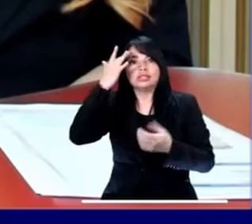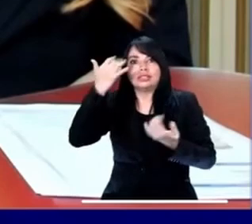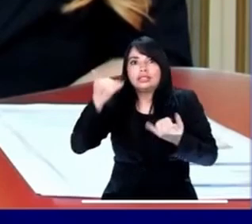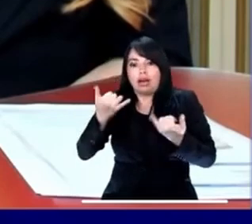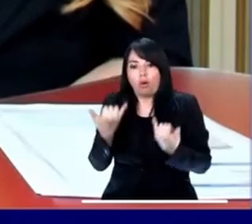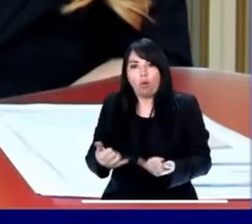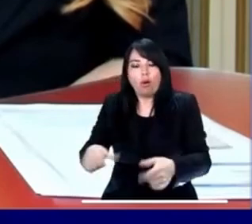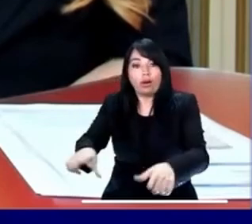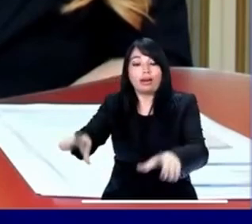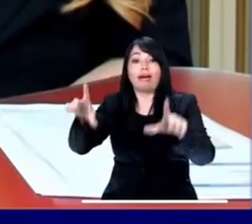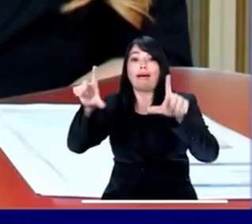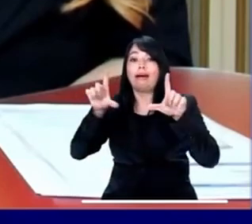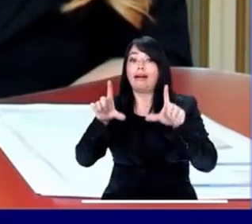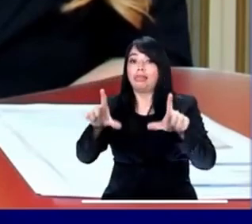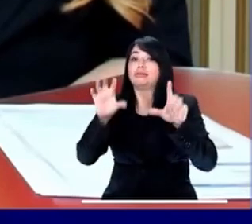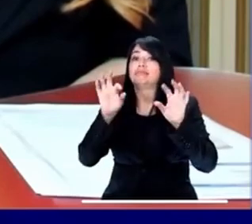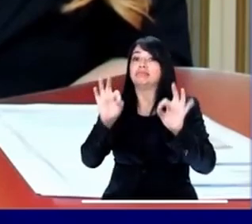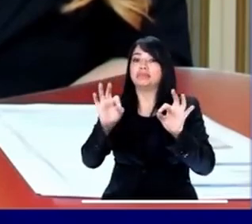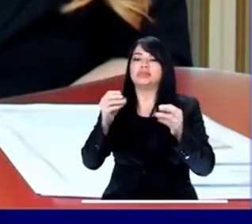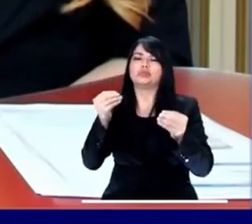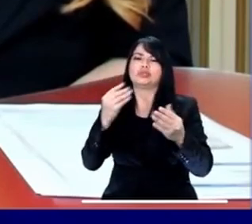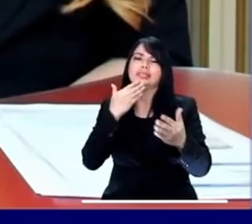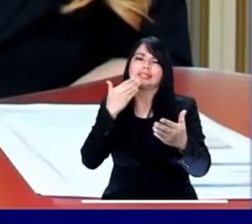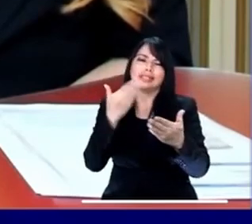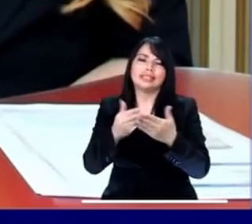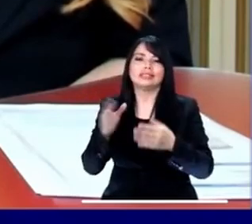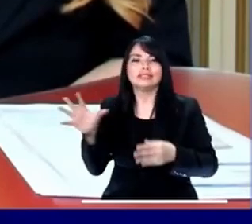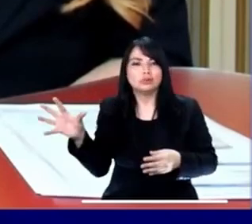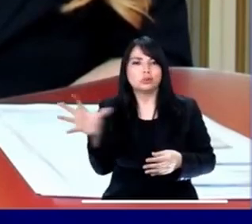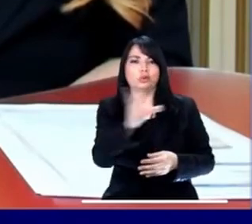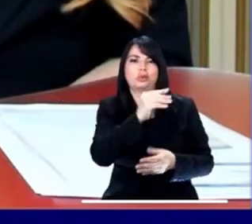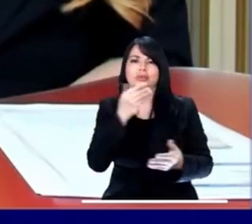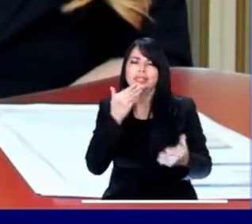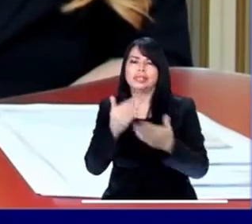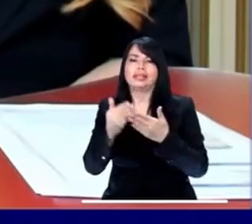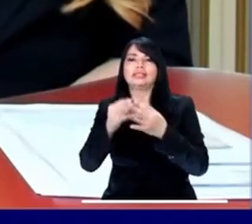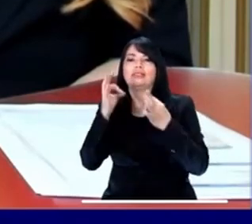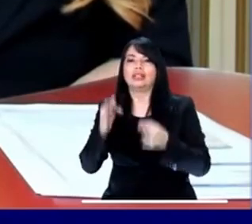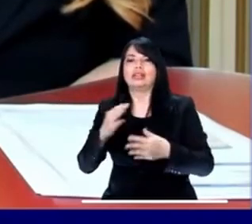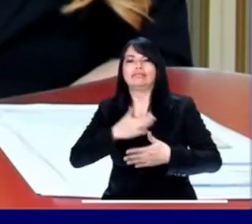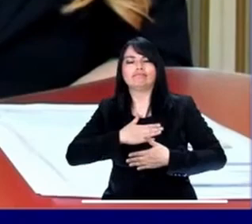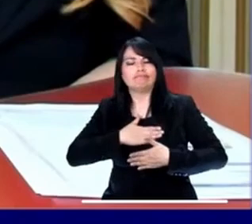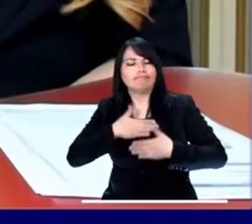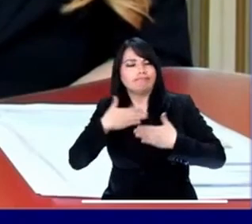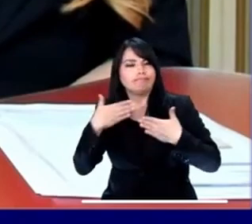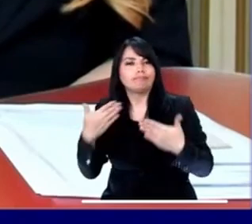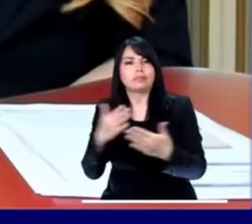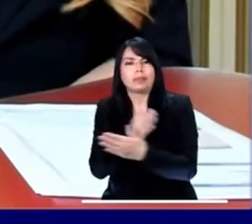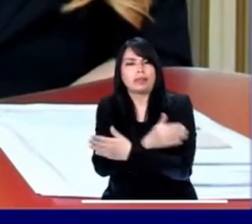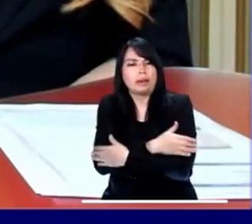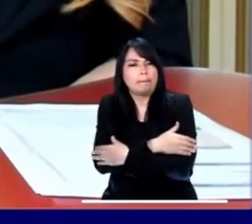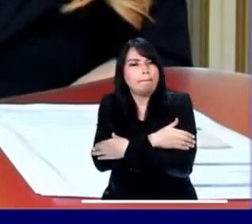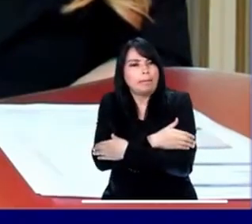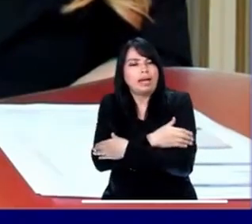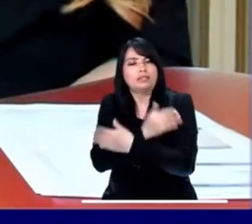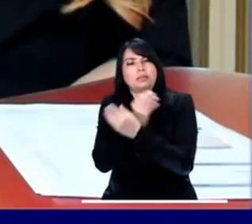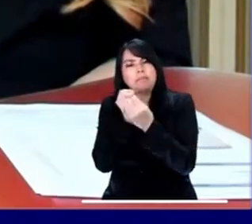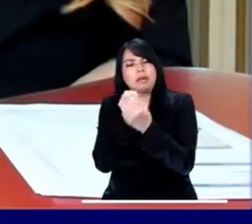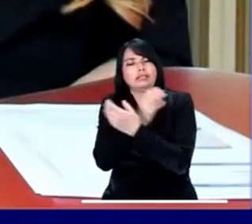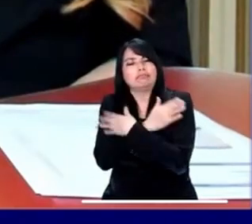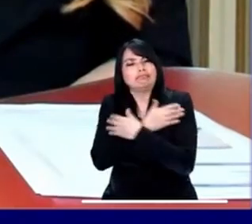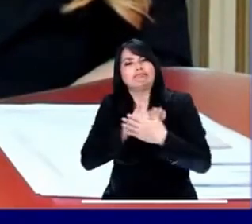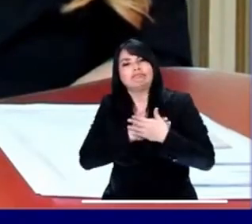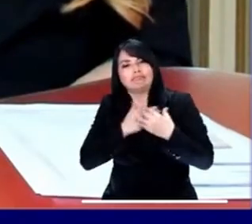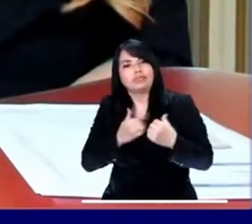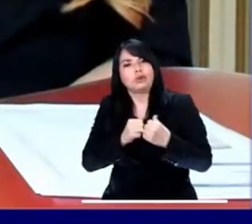muchas gracias a todos ustedes, a todos en general les ofrezco un caluroso abrazo de todo corazón, los amo